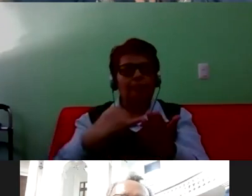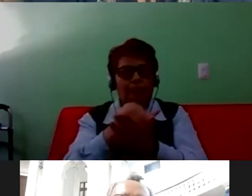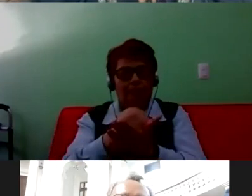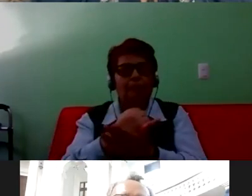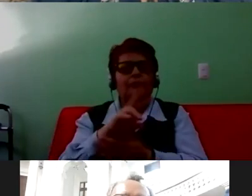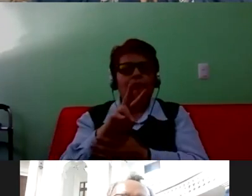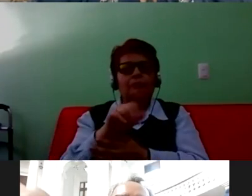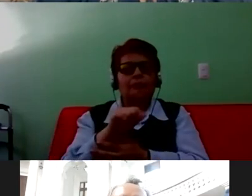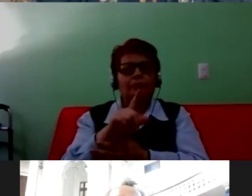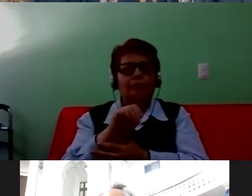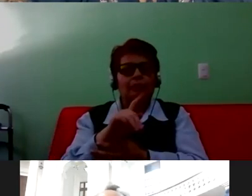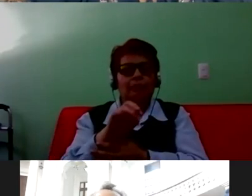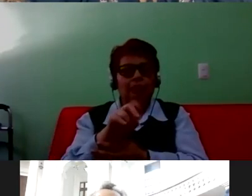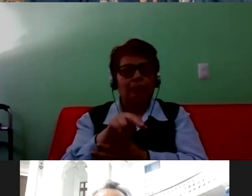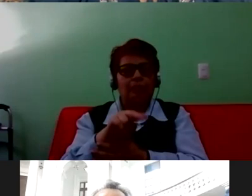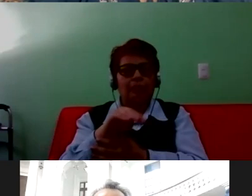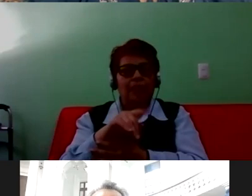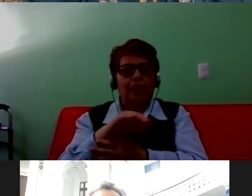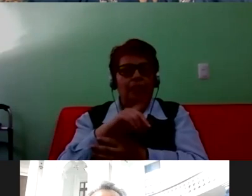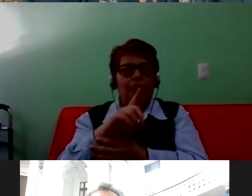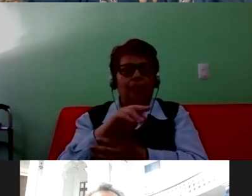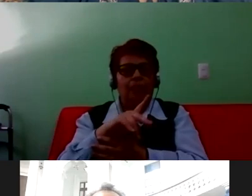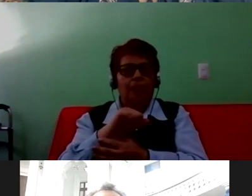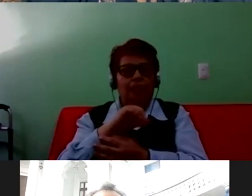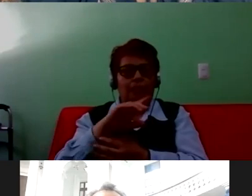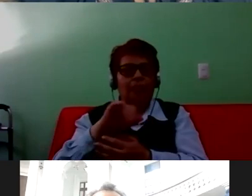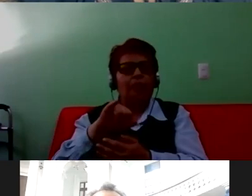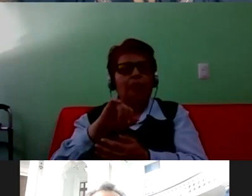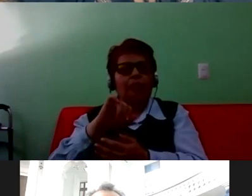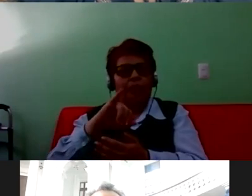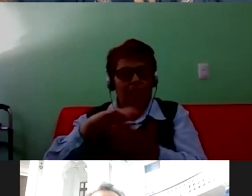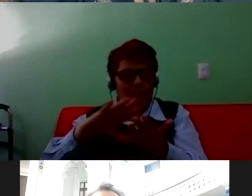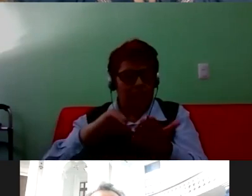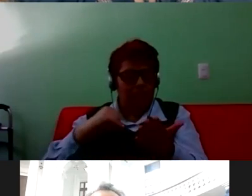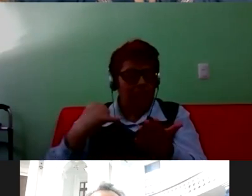Valentín Maldonado. Gracias, diputado secretario. A favor del dictamen.